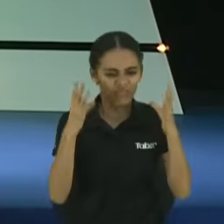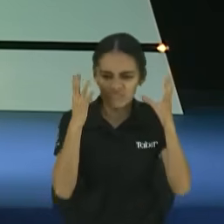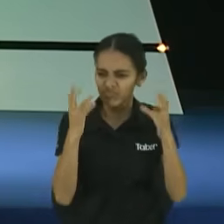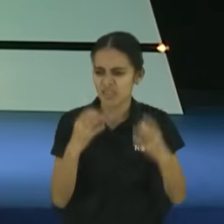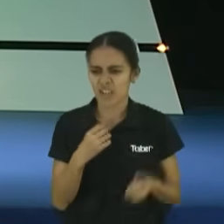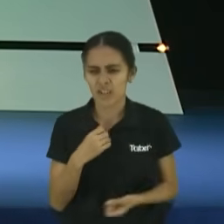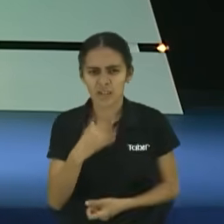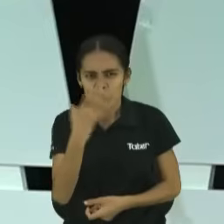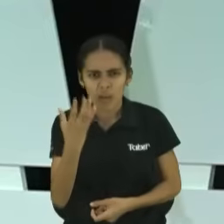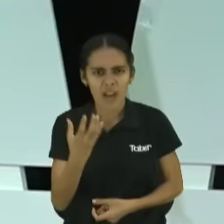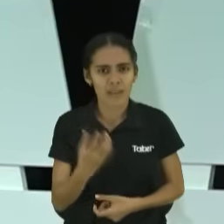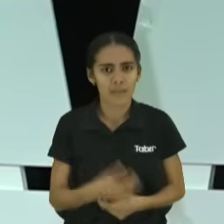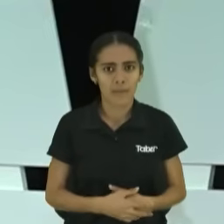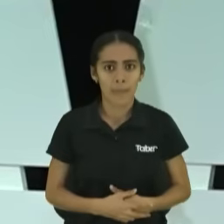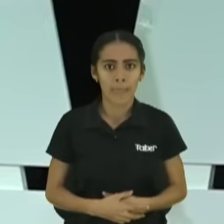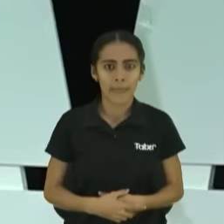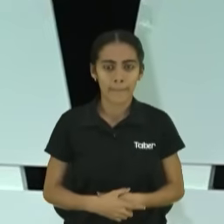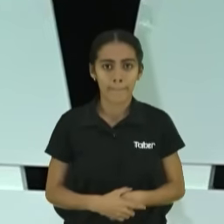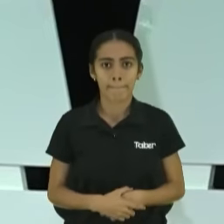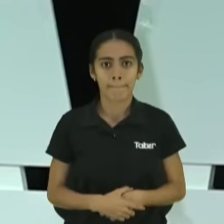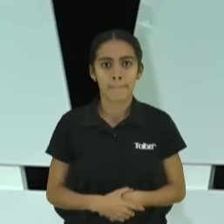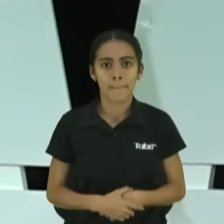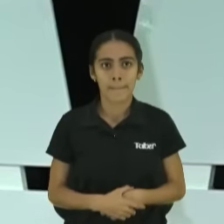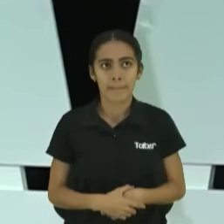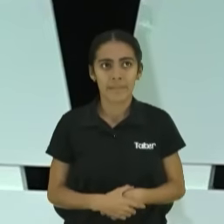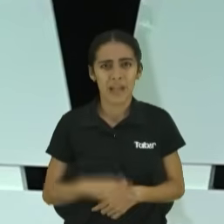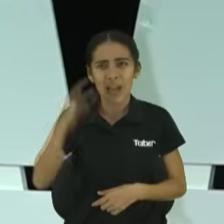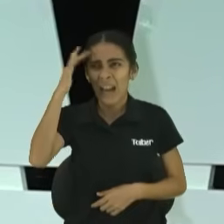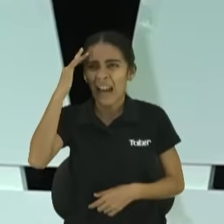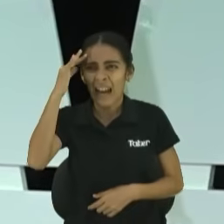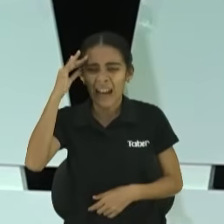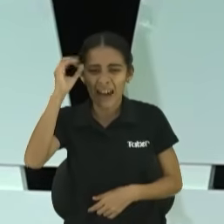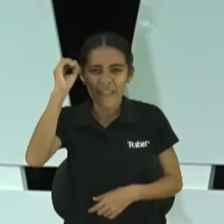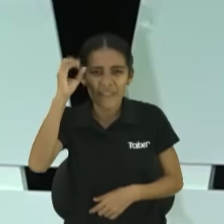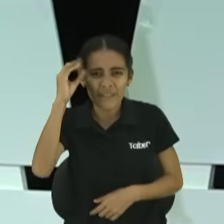Con el ristretto, con la testa. Le duele la cabeza porque usted está